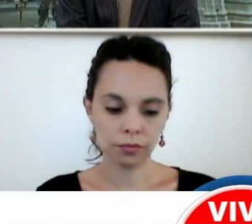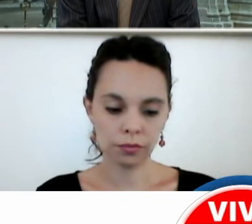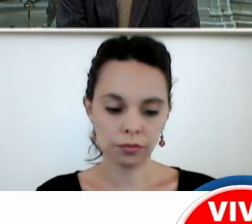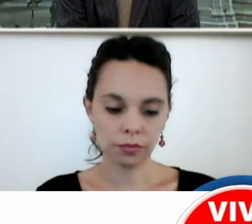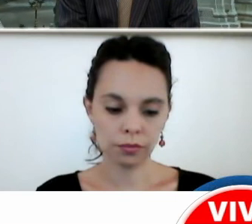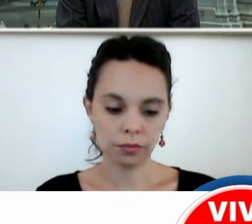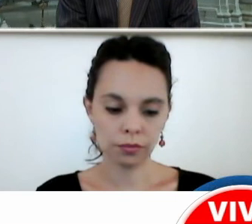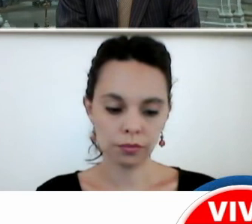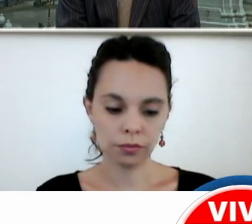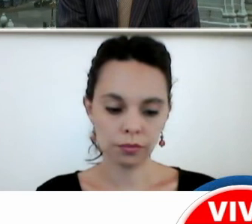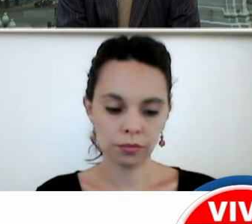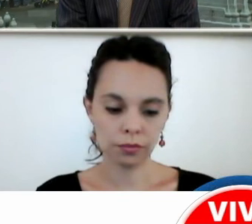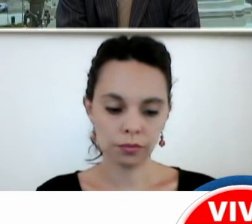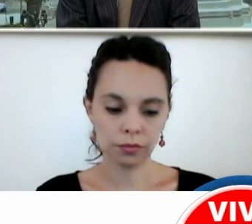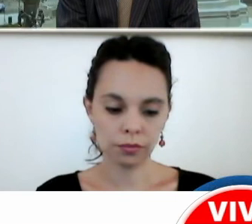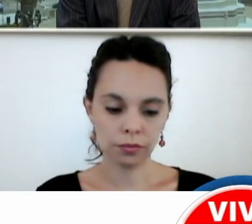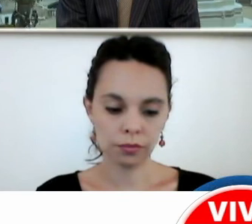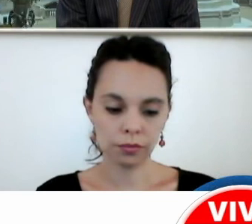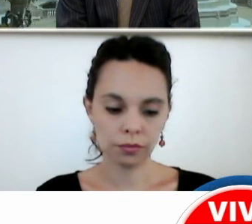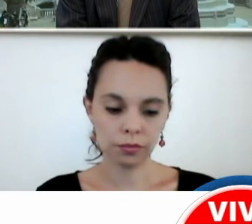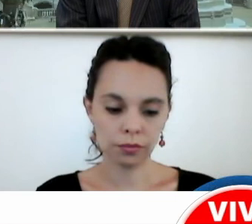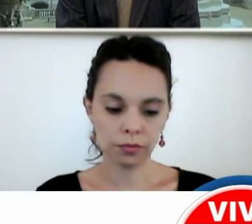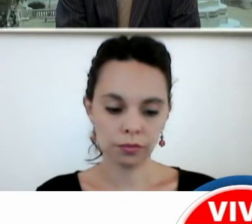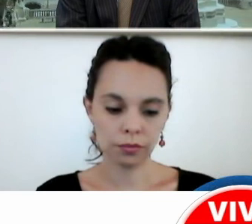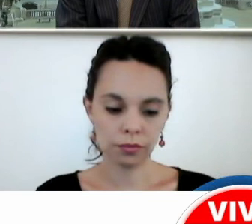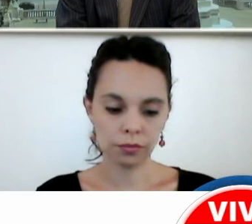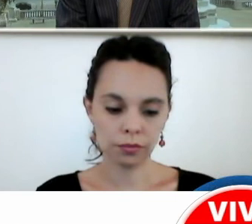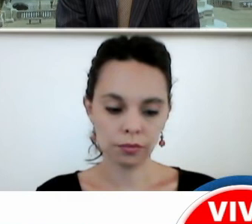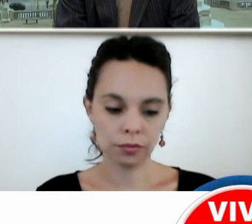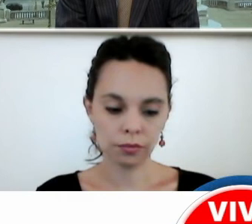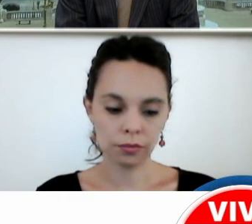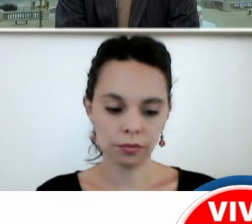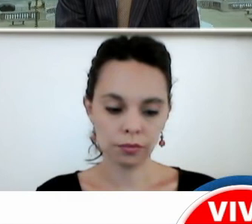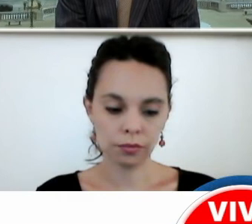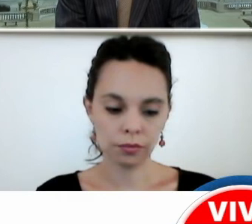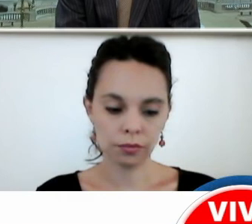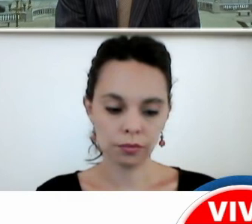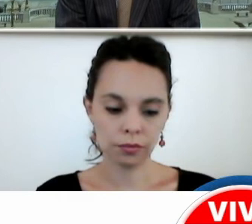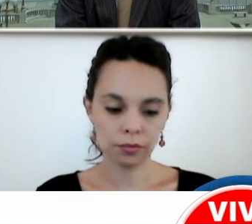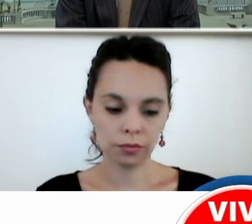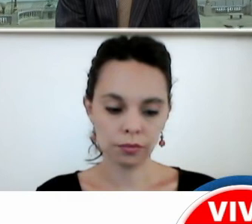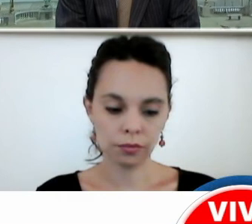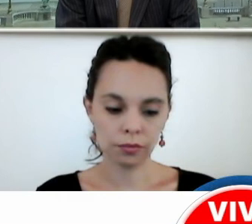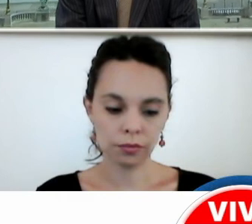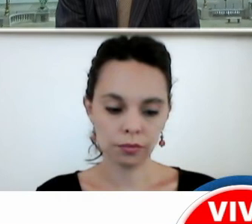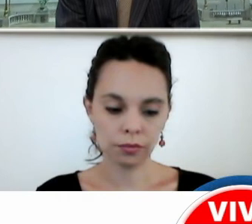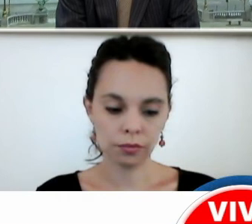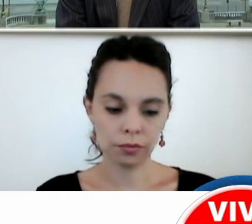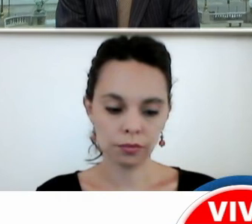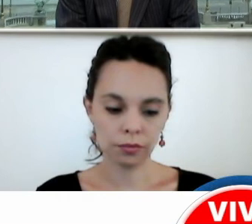no hay cosa para festejar, pero sin duda la Argentina ha dado un paso